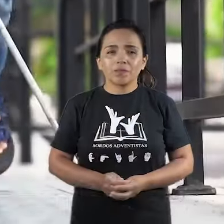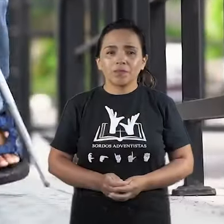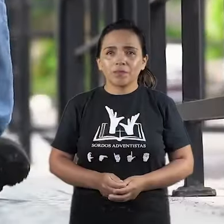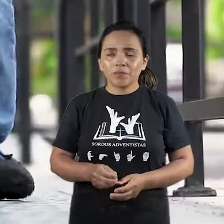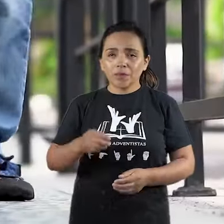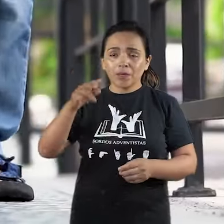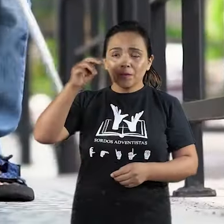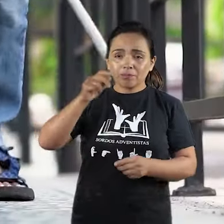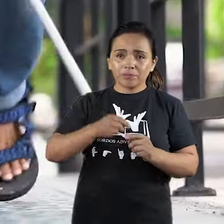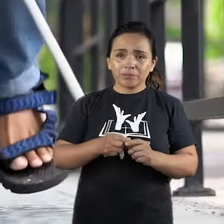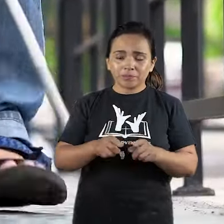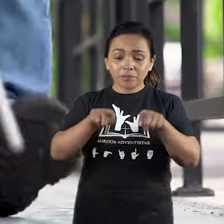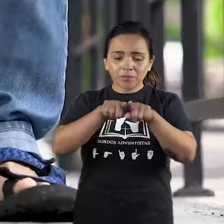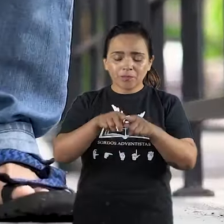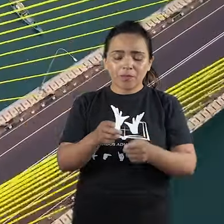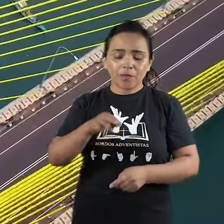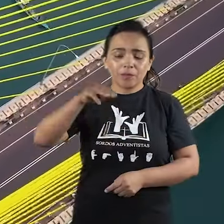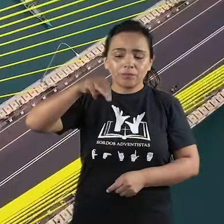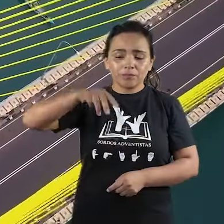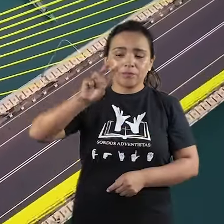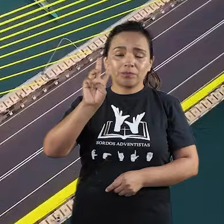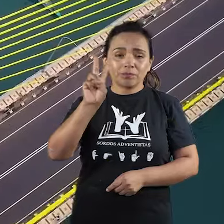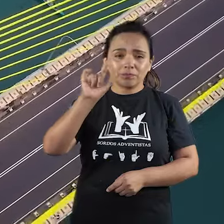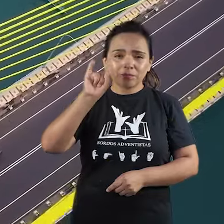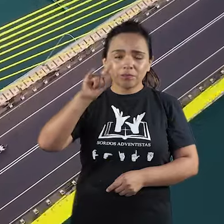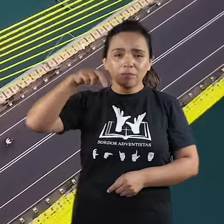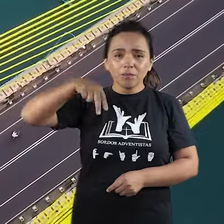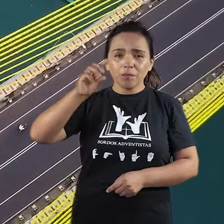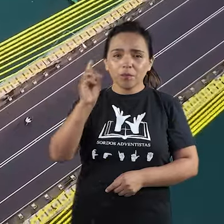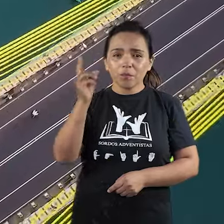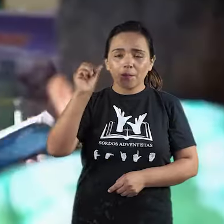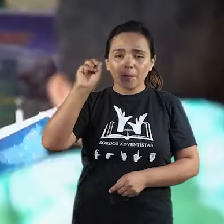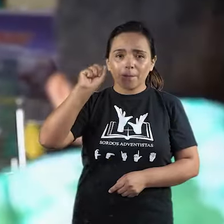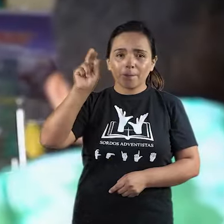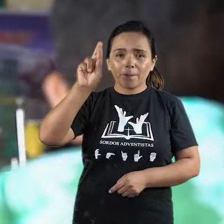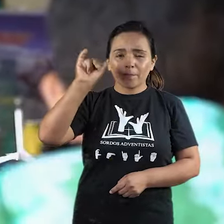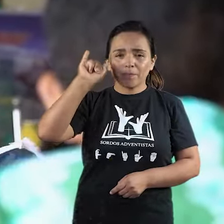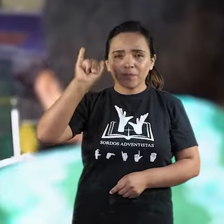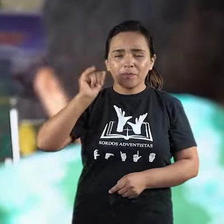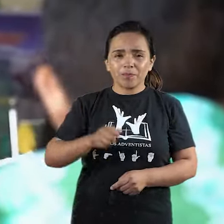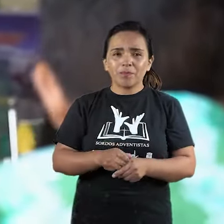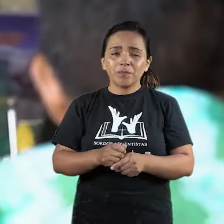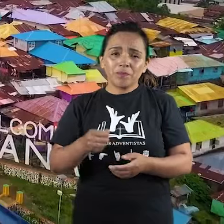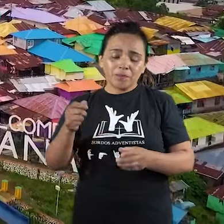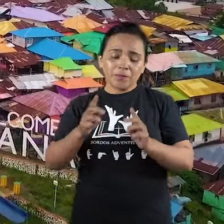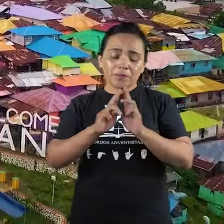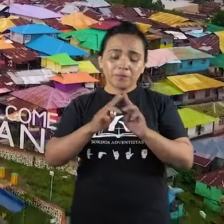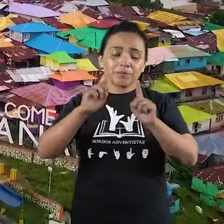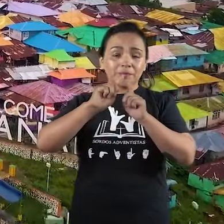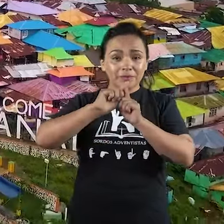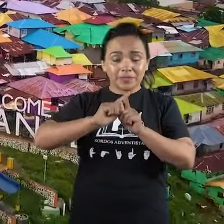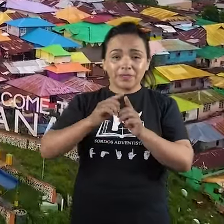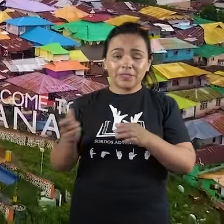Un pequeño paso puede ser un gran salto de fe para el Señor. Mundari, un miembro de una iglesia local en la ciudad de Manado,